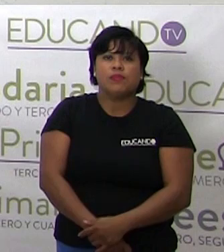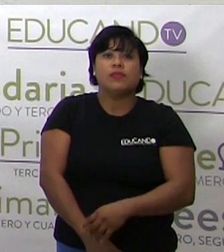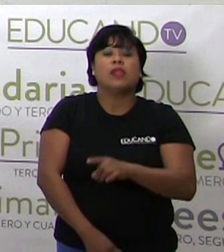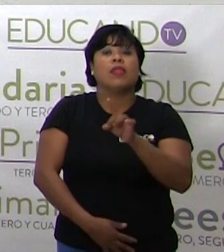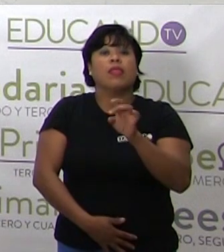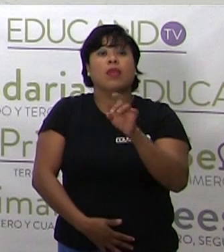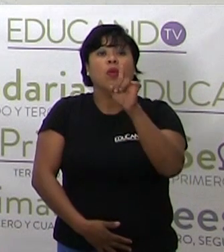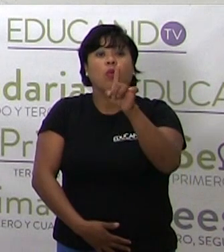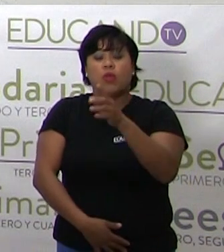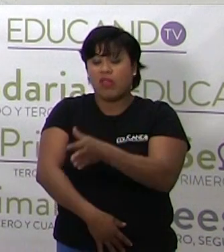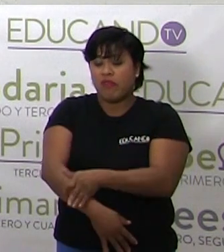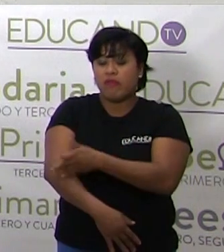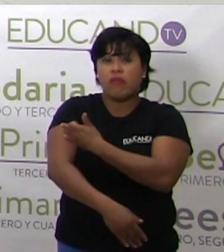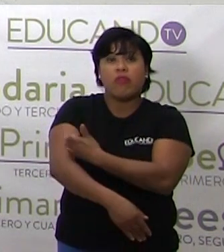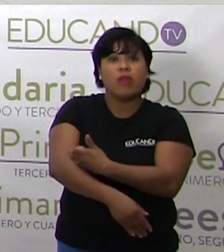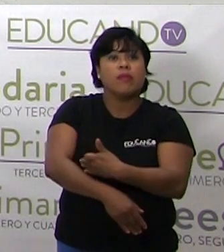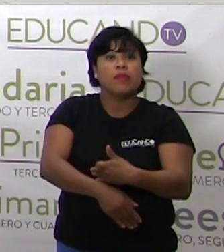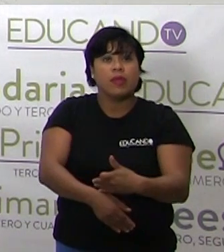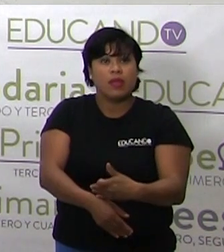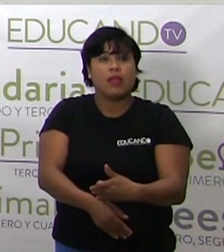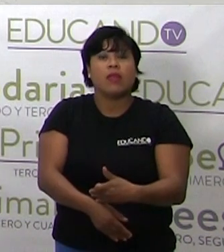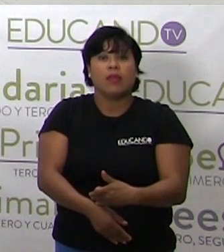de una familia